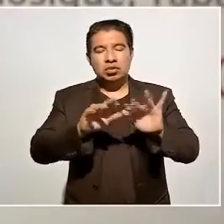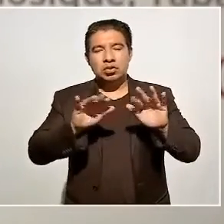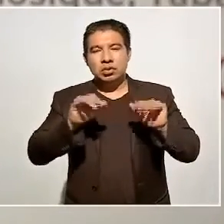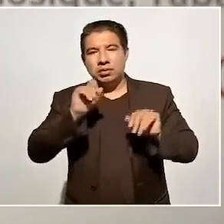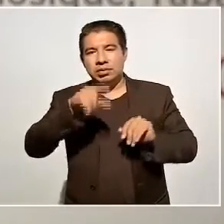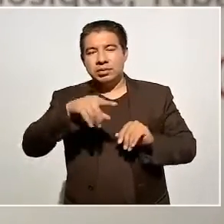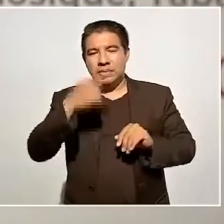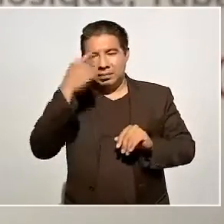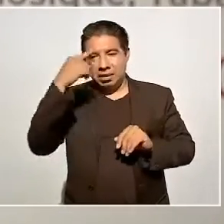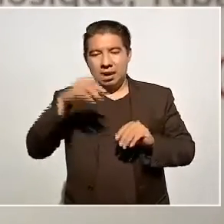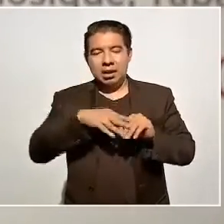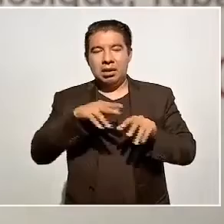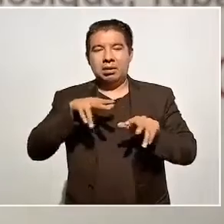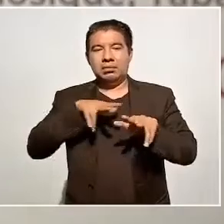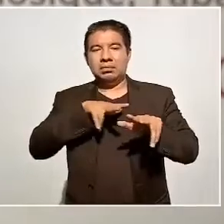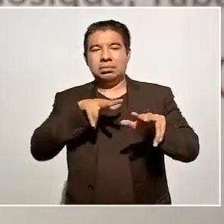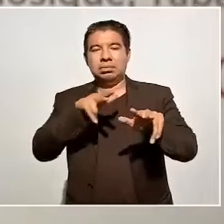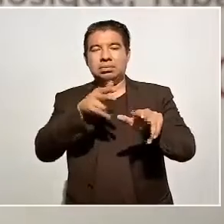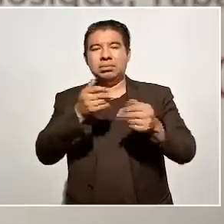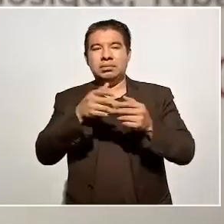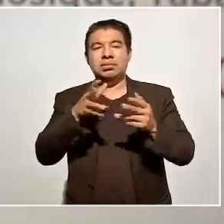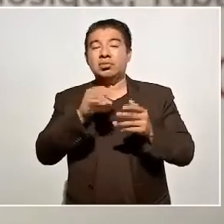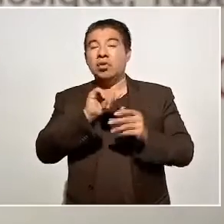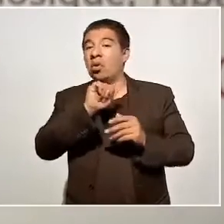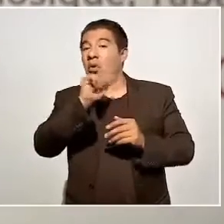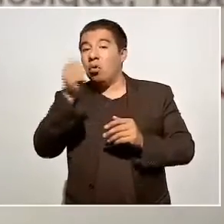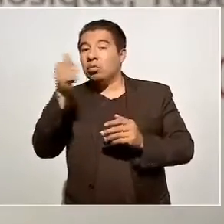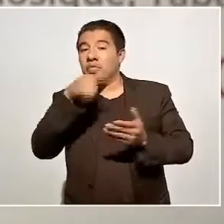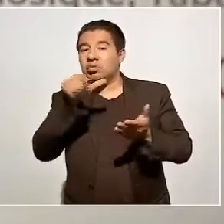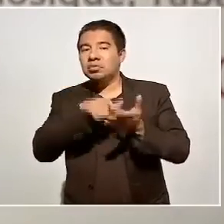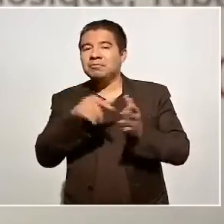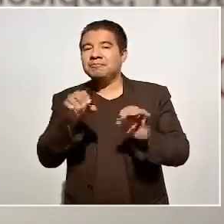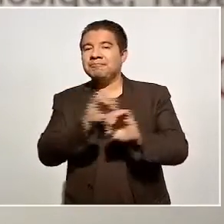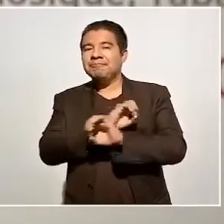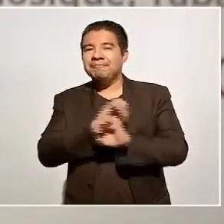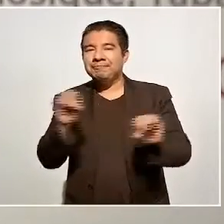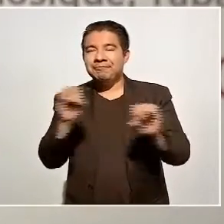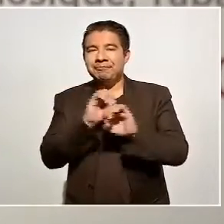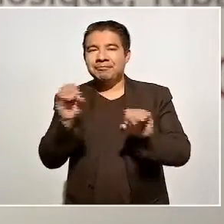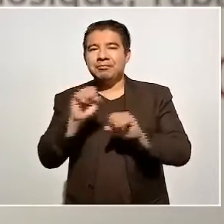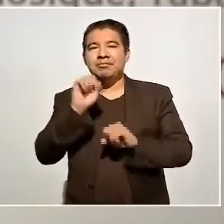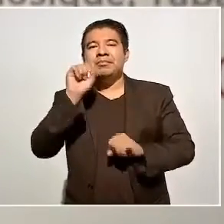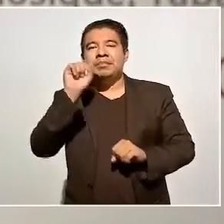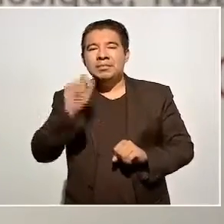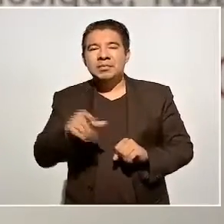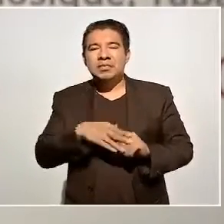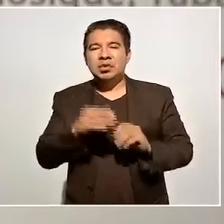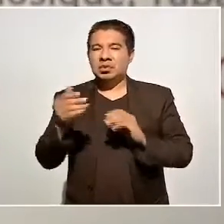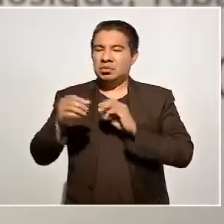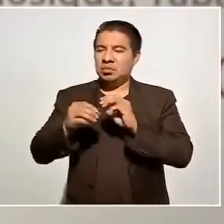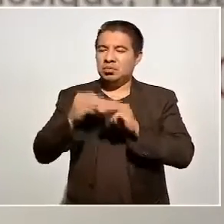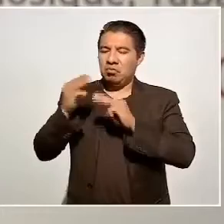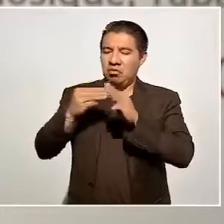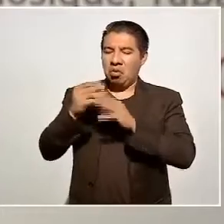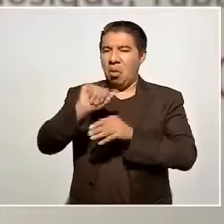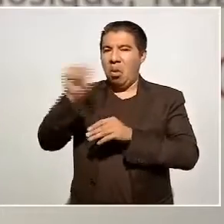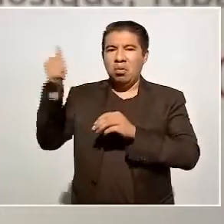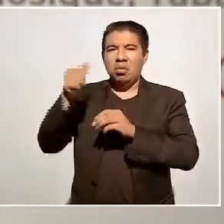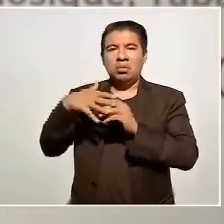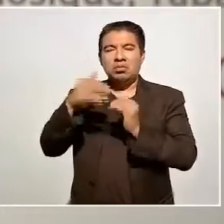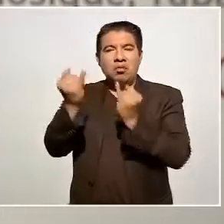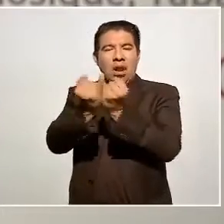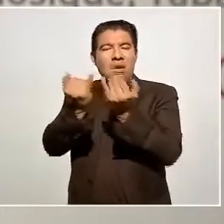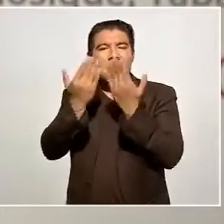Eso no se va a ver en ningún país del mundo, en ningún lugar,